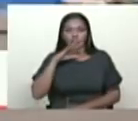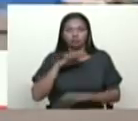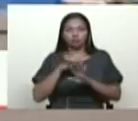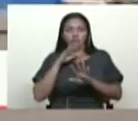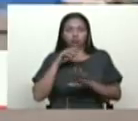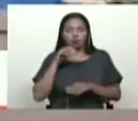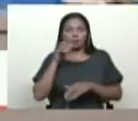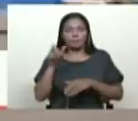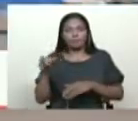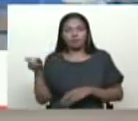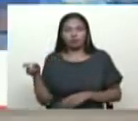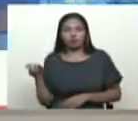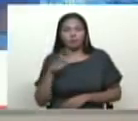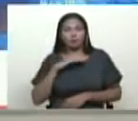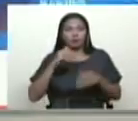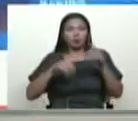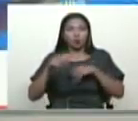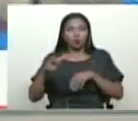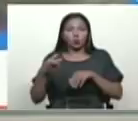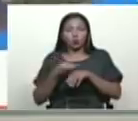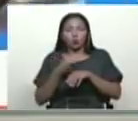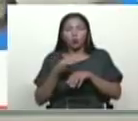y lo gobierna por voto popular